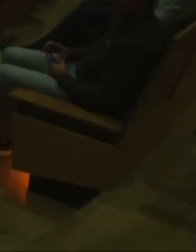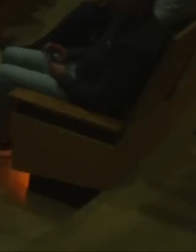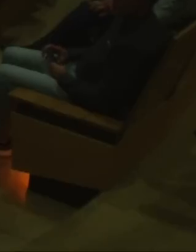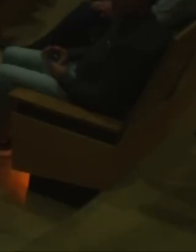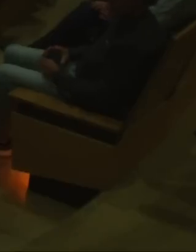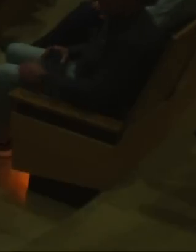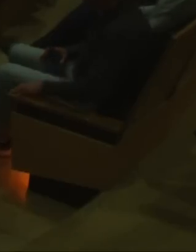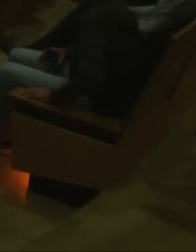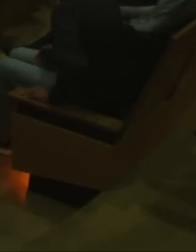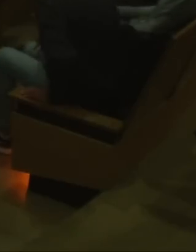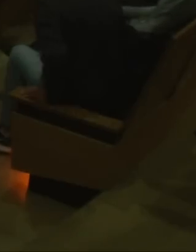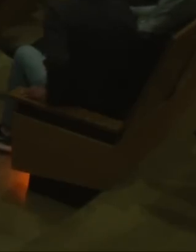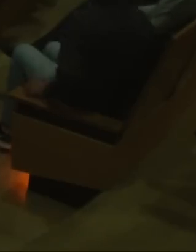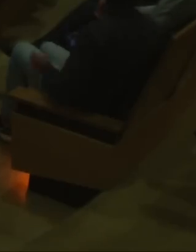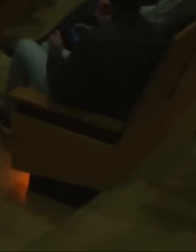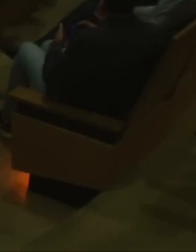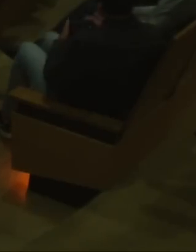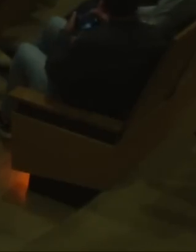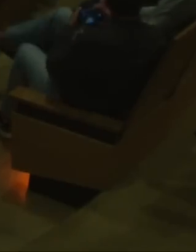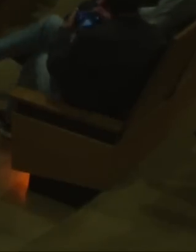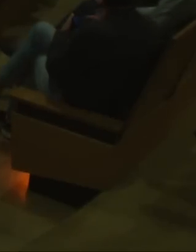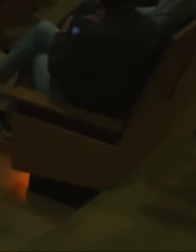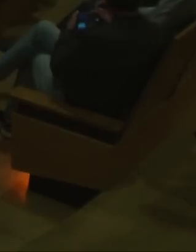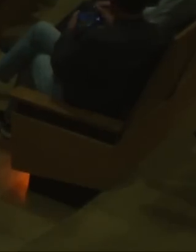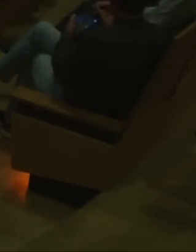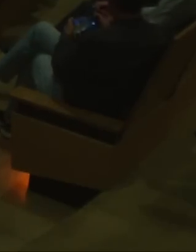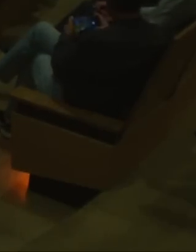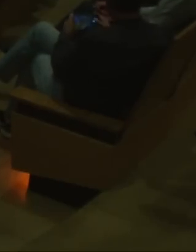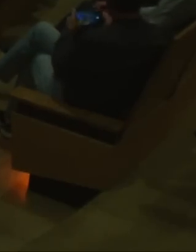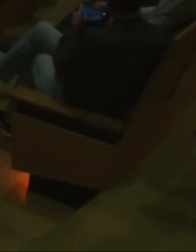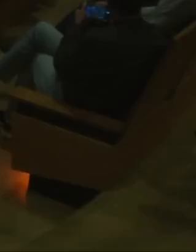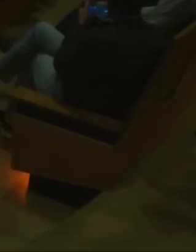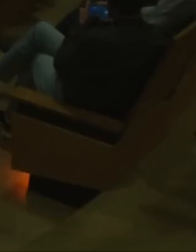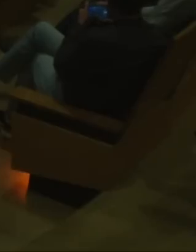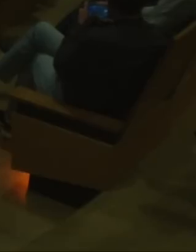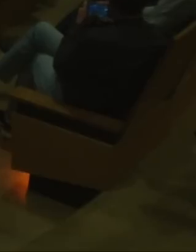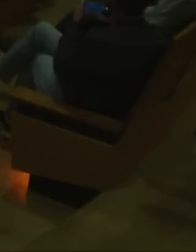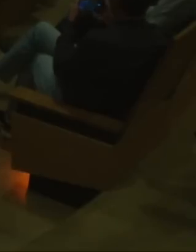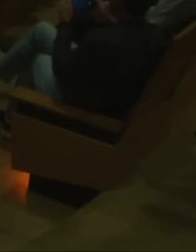muy difícil se lo estás poniendo. ¿Por qué empieza a hablar Juan? A mí me desconcierta que empiece a hablar Juan. Ya.